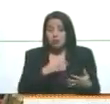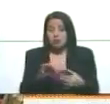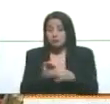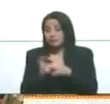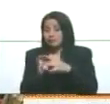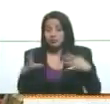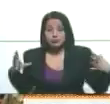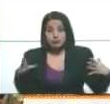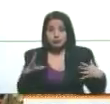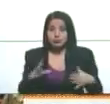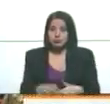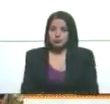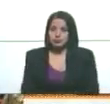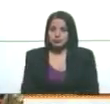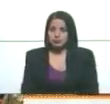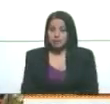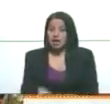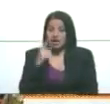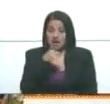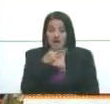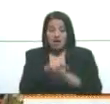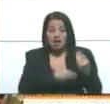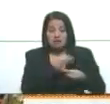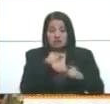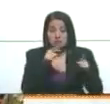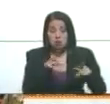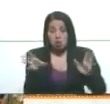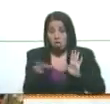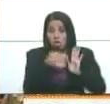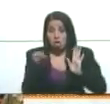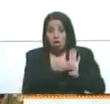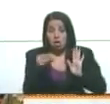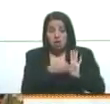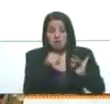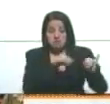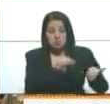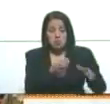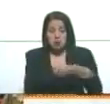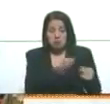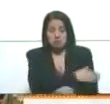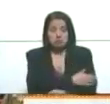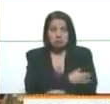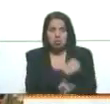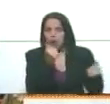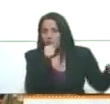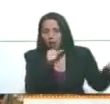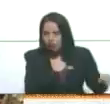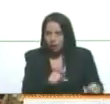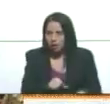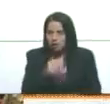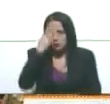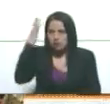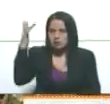Si hacemos lo que ellos están haciendo, ah, bueno, imagínense el desastre, pues. Imagínense el